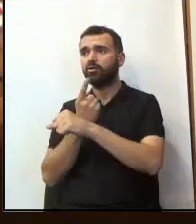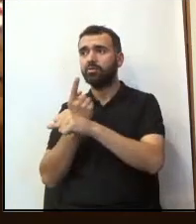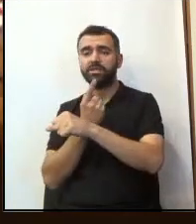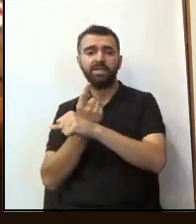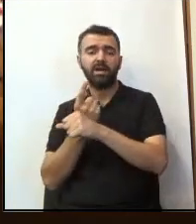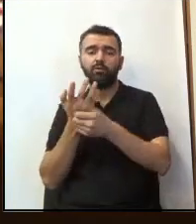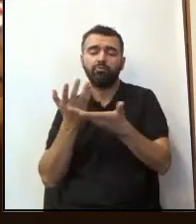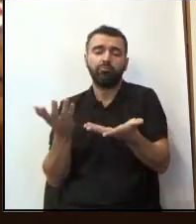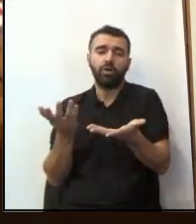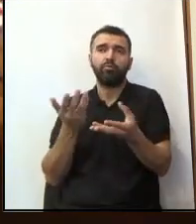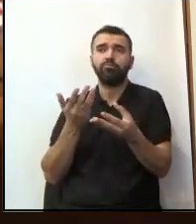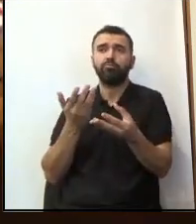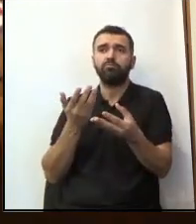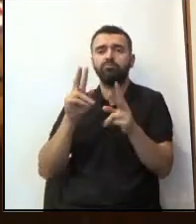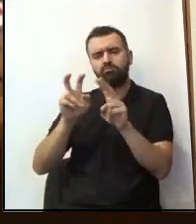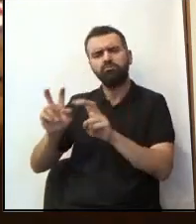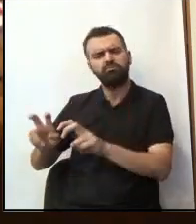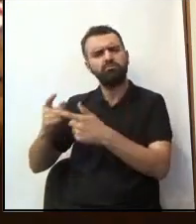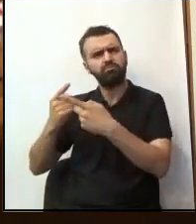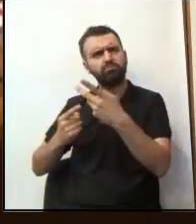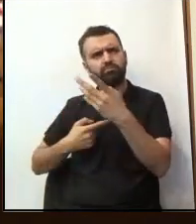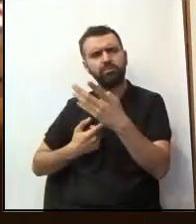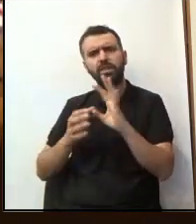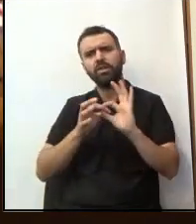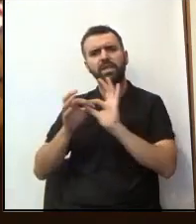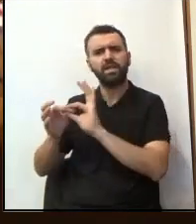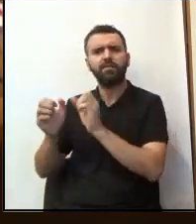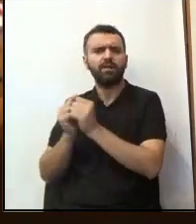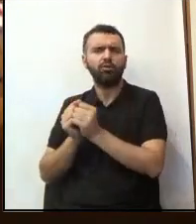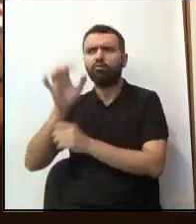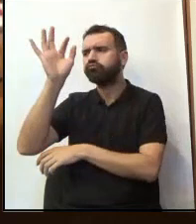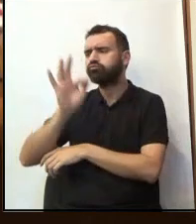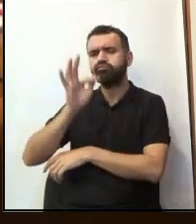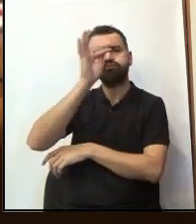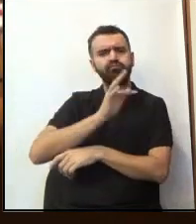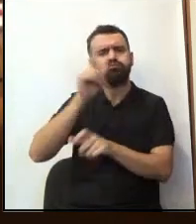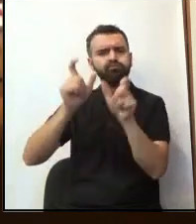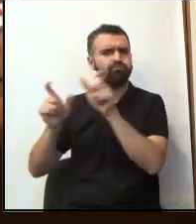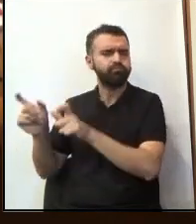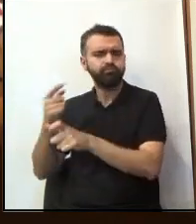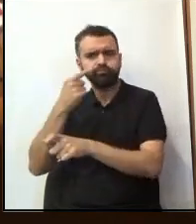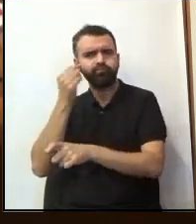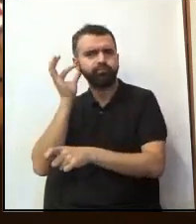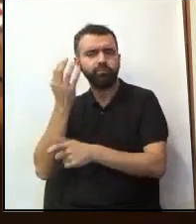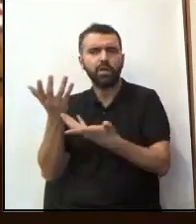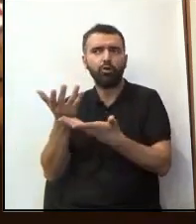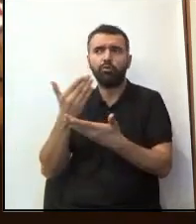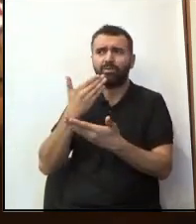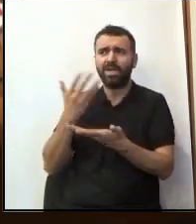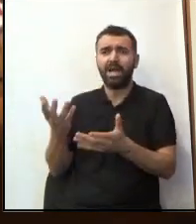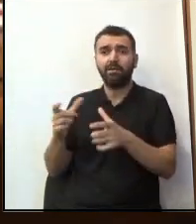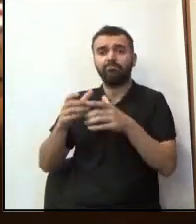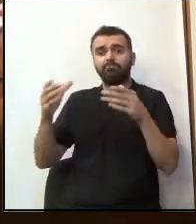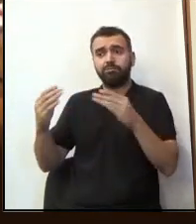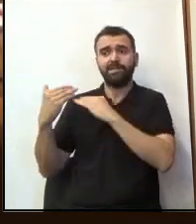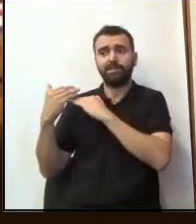supuesto, sobre varias cosas que tienen que ver con funcionarios y funcionarias y cómo también ha aumentado la carga de